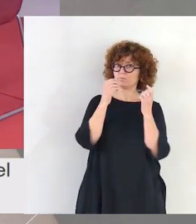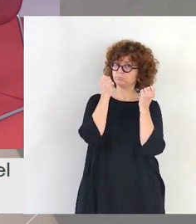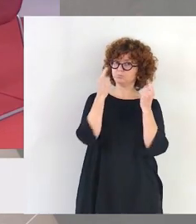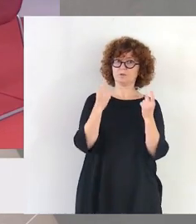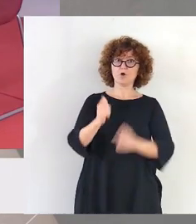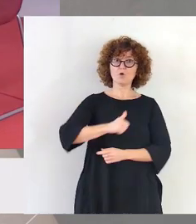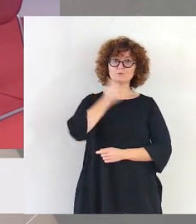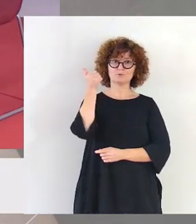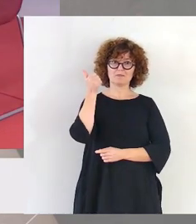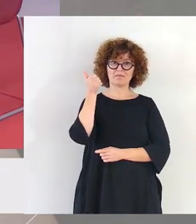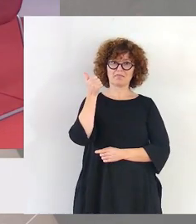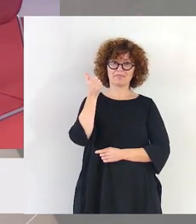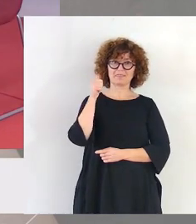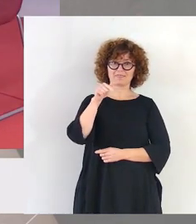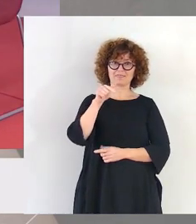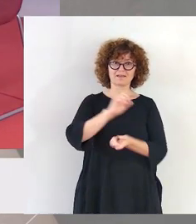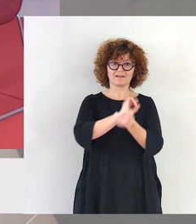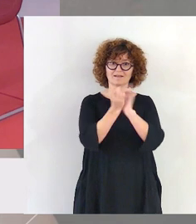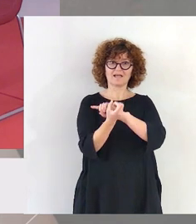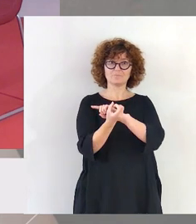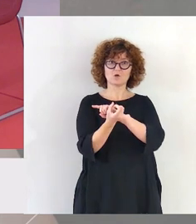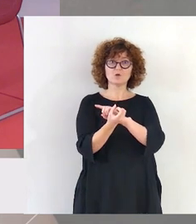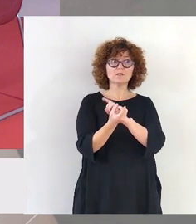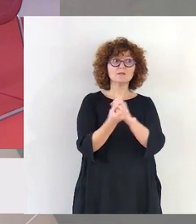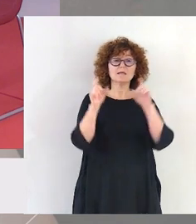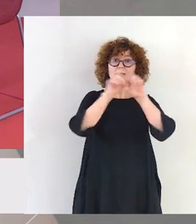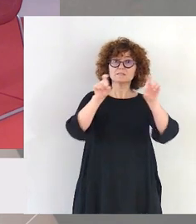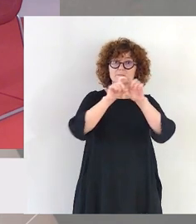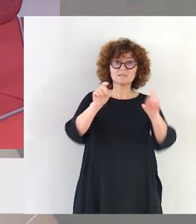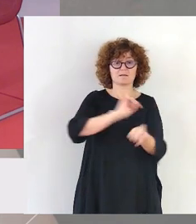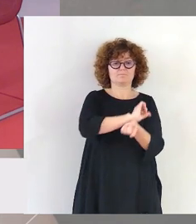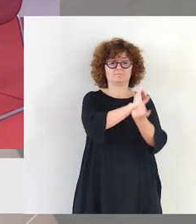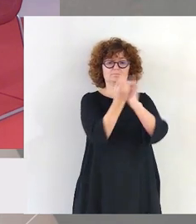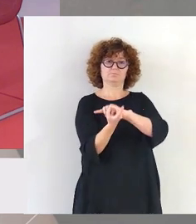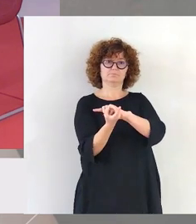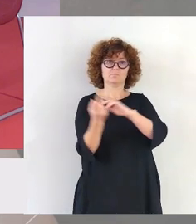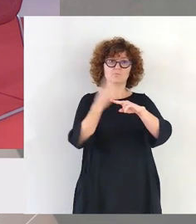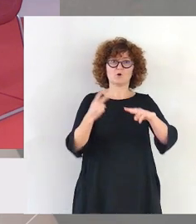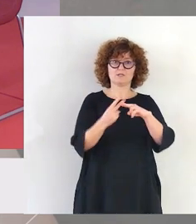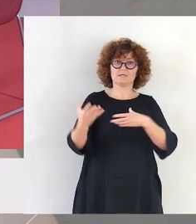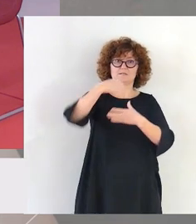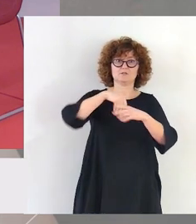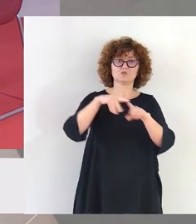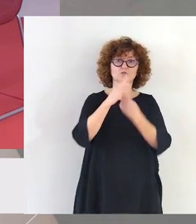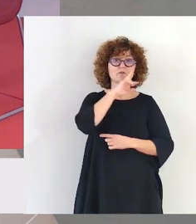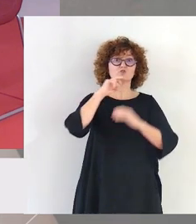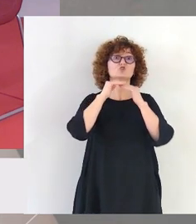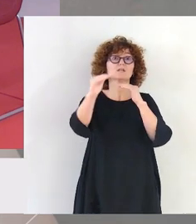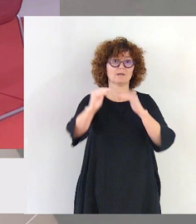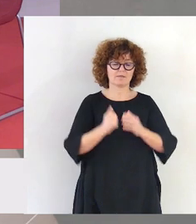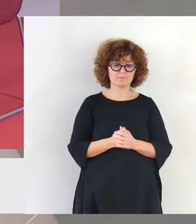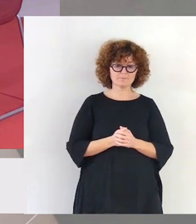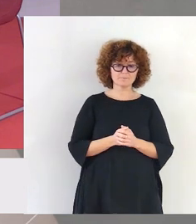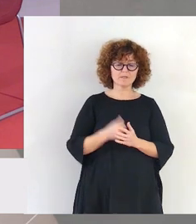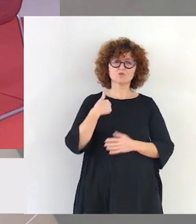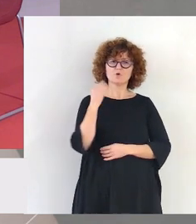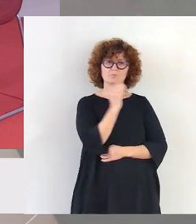oportunidad toal y cada vez más empresas ya están aplicando sus políticas dentro de ese marco de sostenibilidad y Mi pregunta ahora es